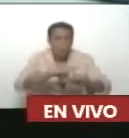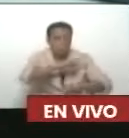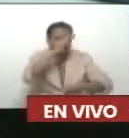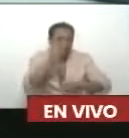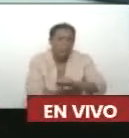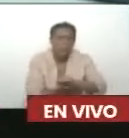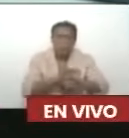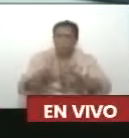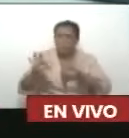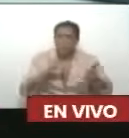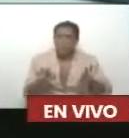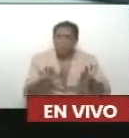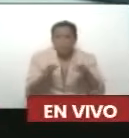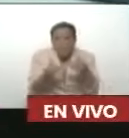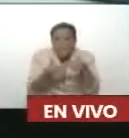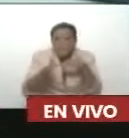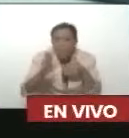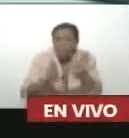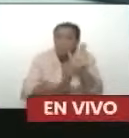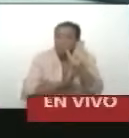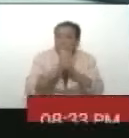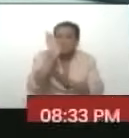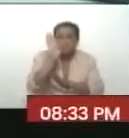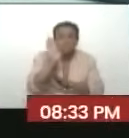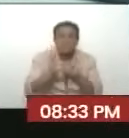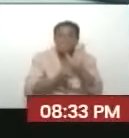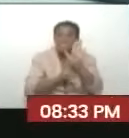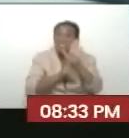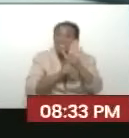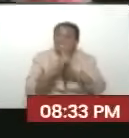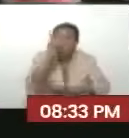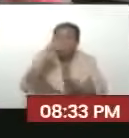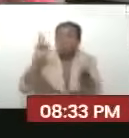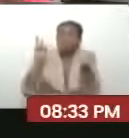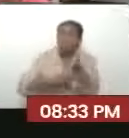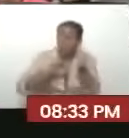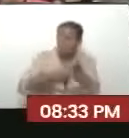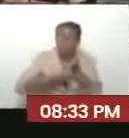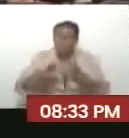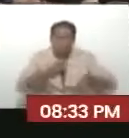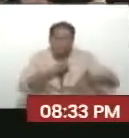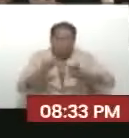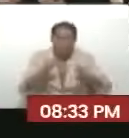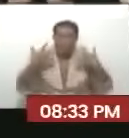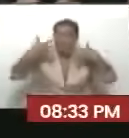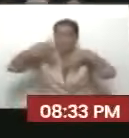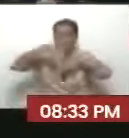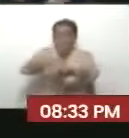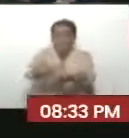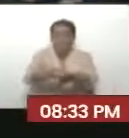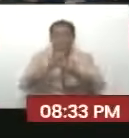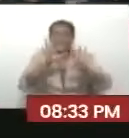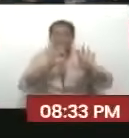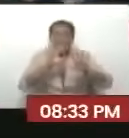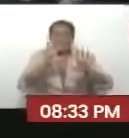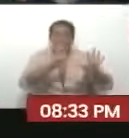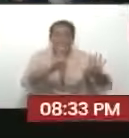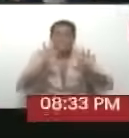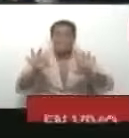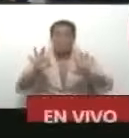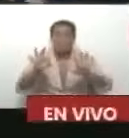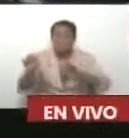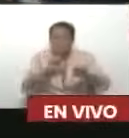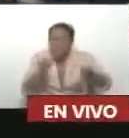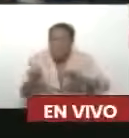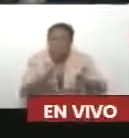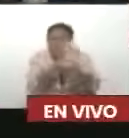punto máximo a mediano plazo de crecimiento, de desarrollo, verdaderos motores, integradores de un nuevo modelo económico del